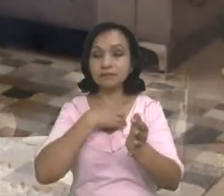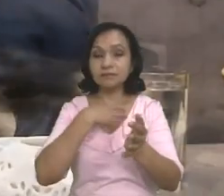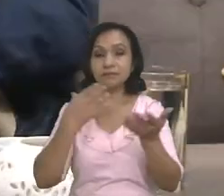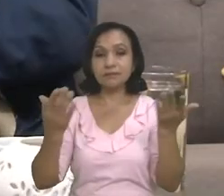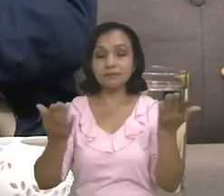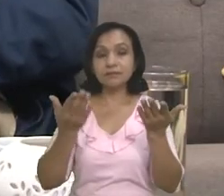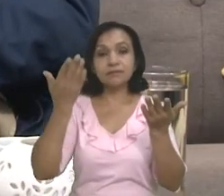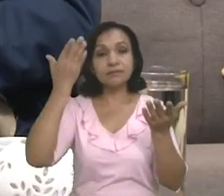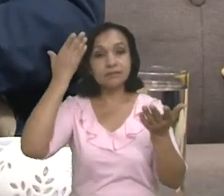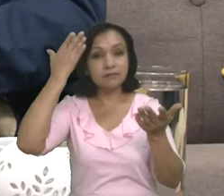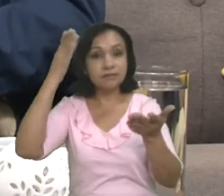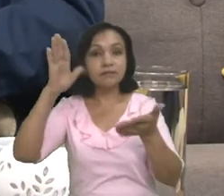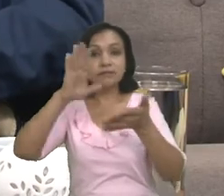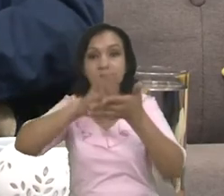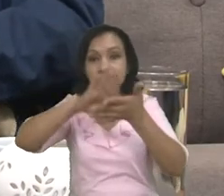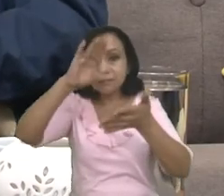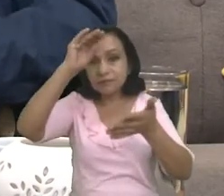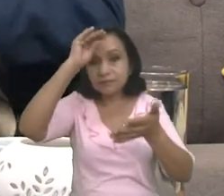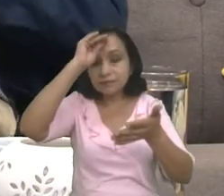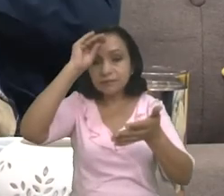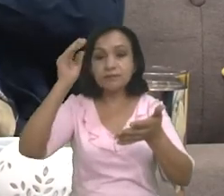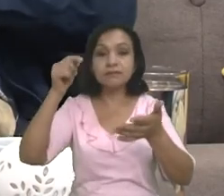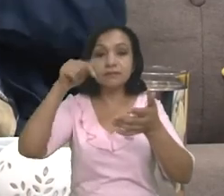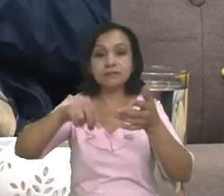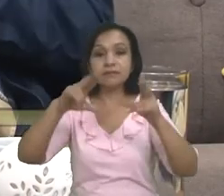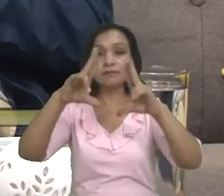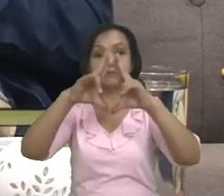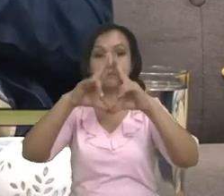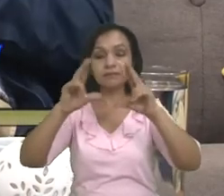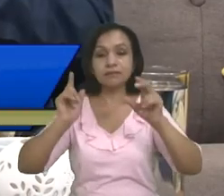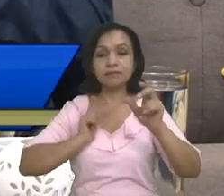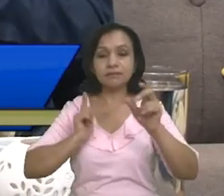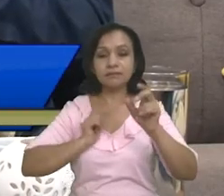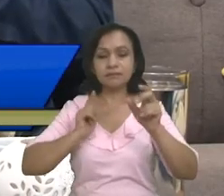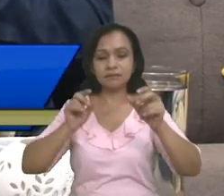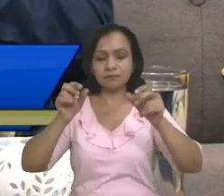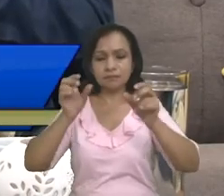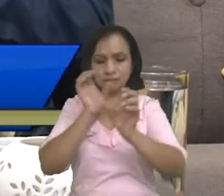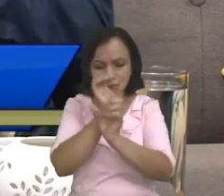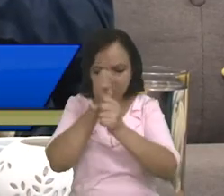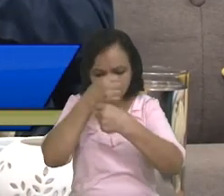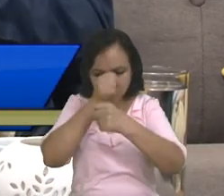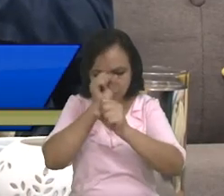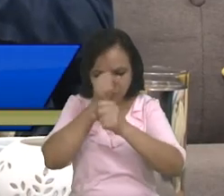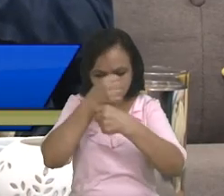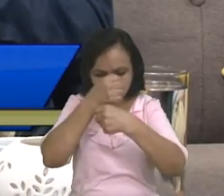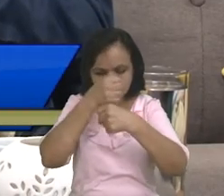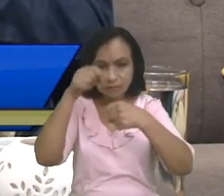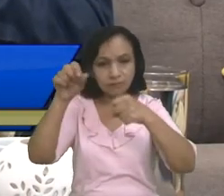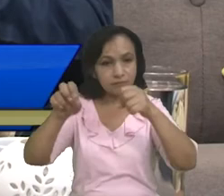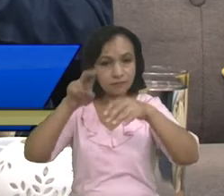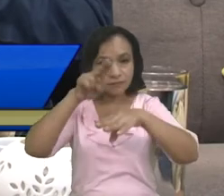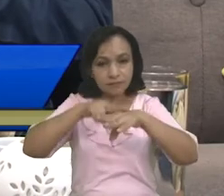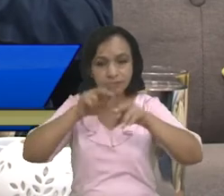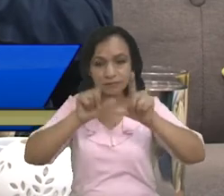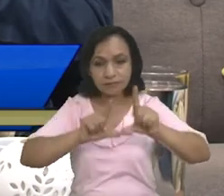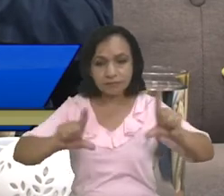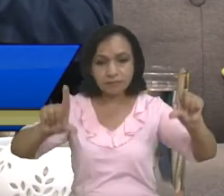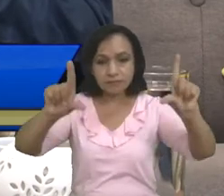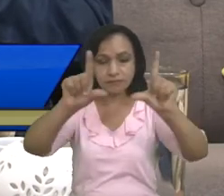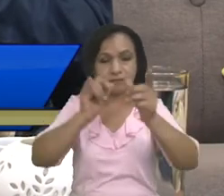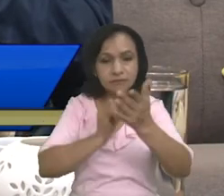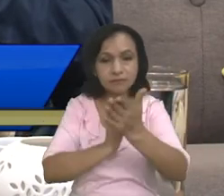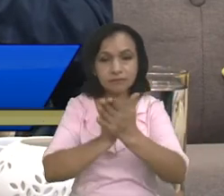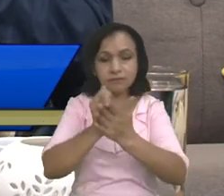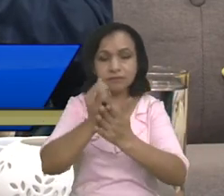sepamos que en el país tenemos un laboratorio nacional de diagnóstico y referencia que